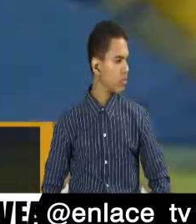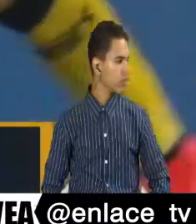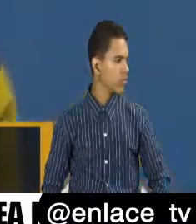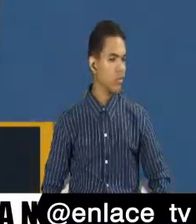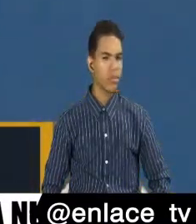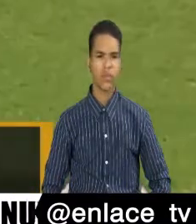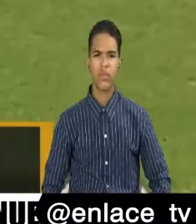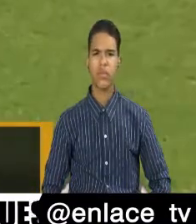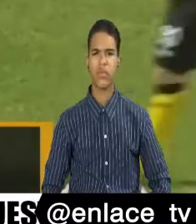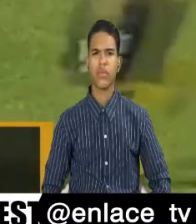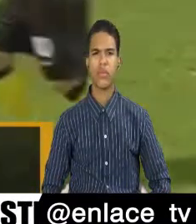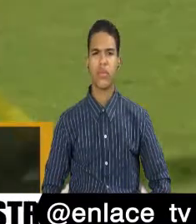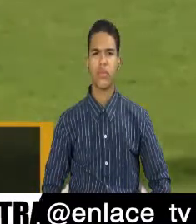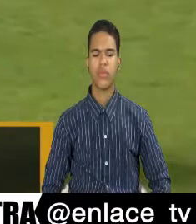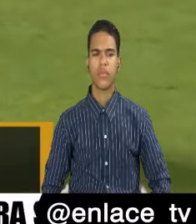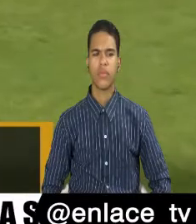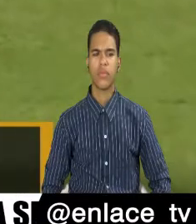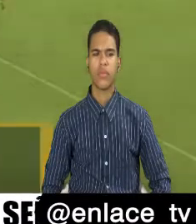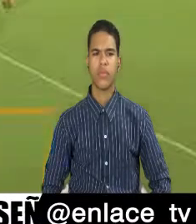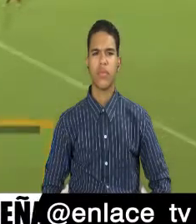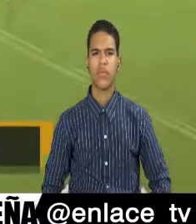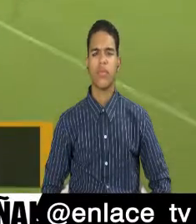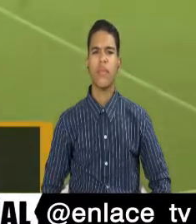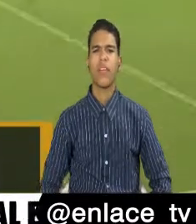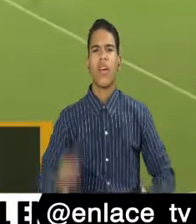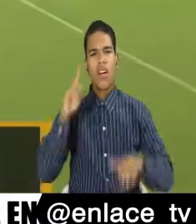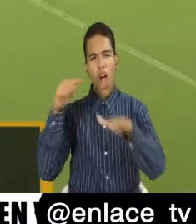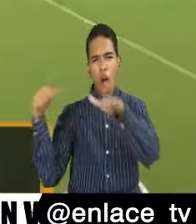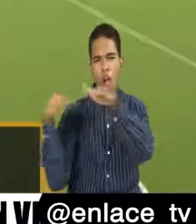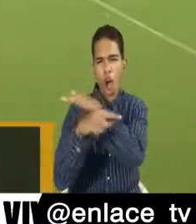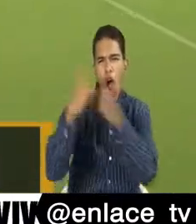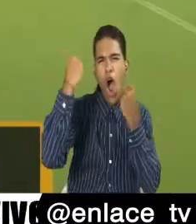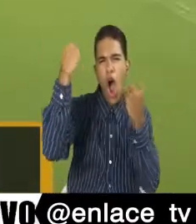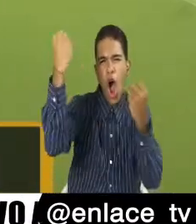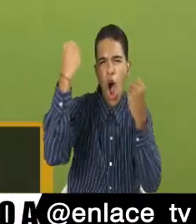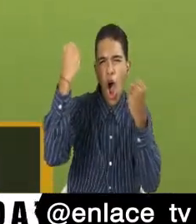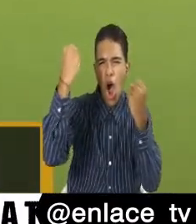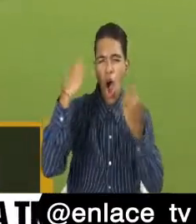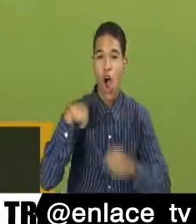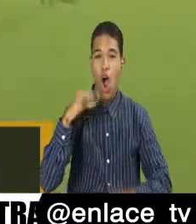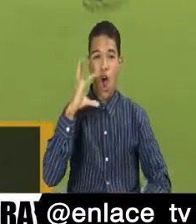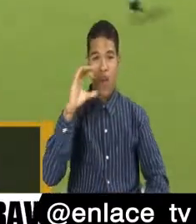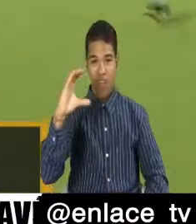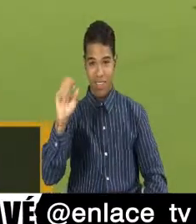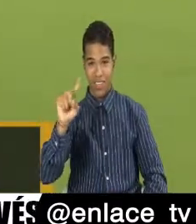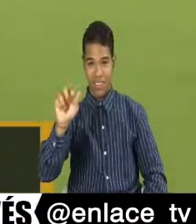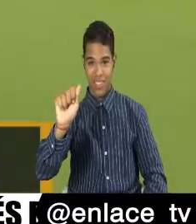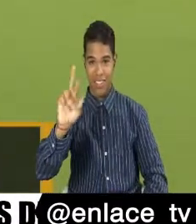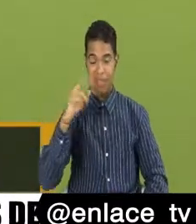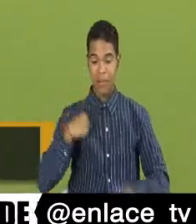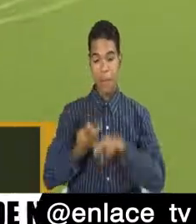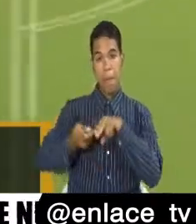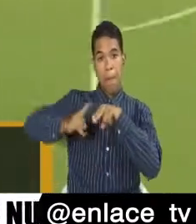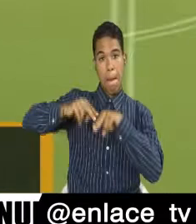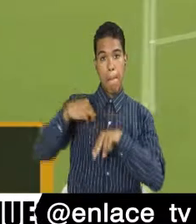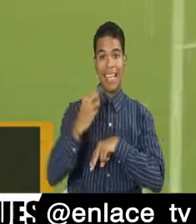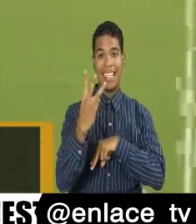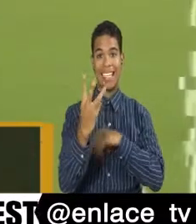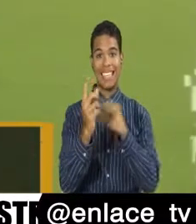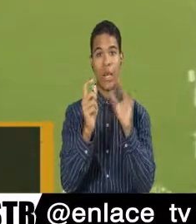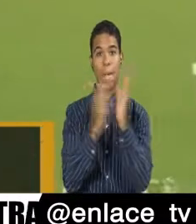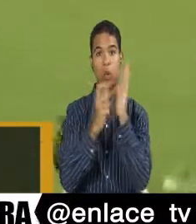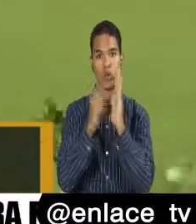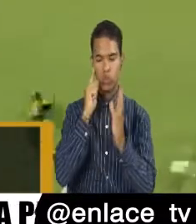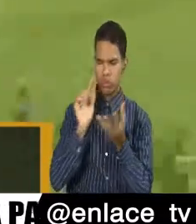gol de Alianza. Con goles de César Arias, Alianza Petrolera obtuvo 3 puntos más en el rentado del fútbol profesional colombiano y lo hizo ante Río